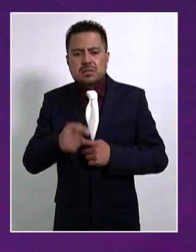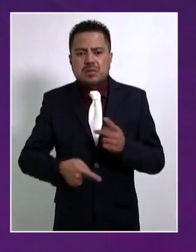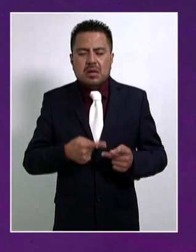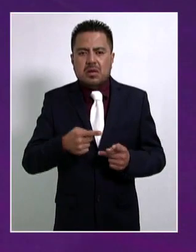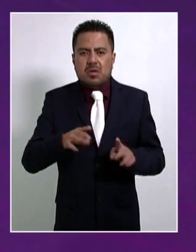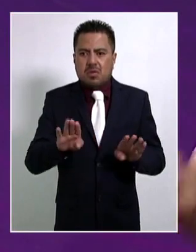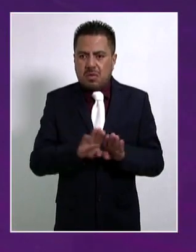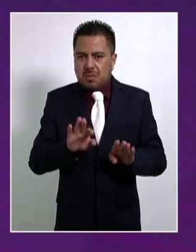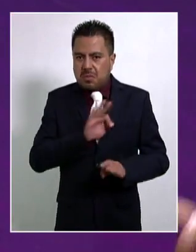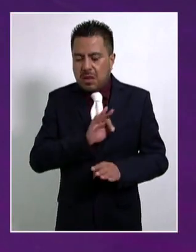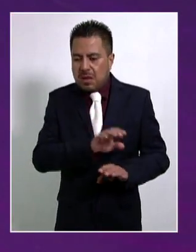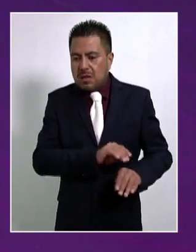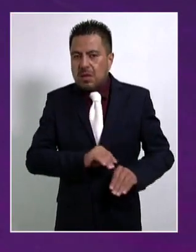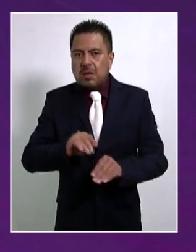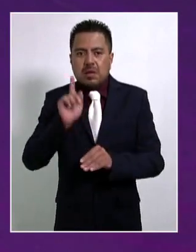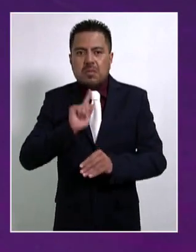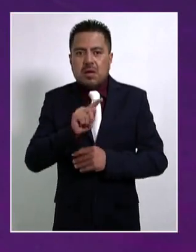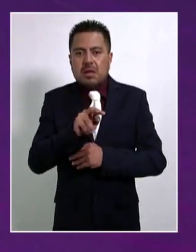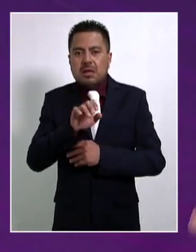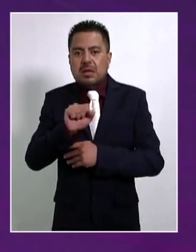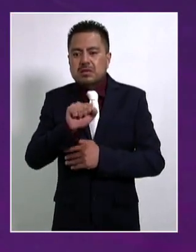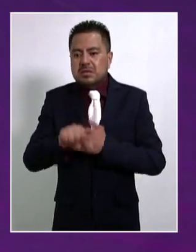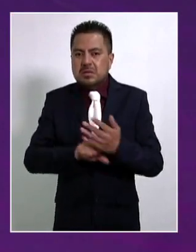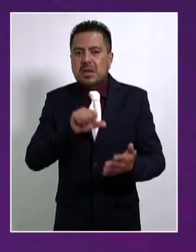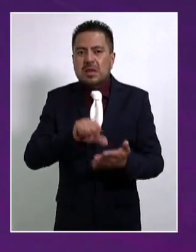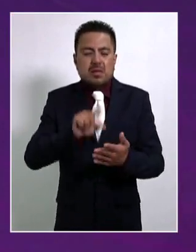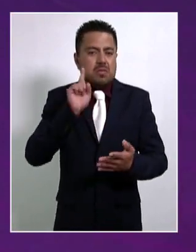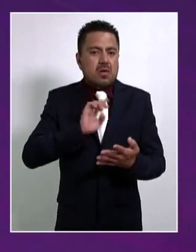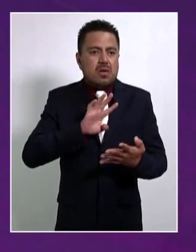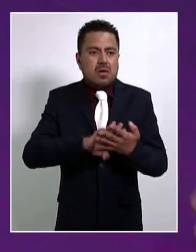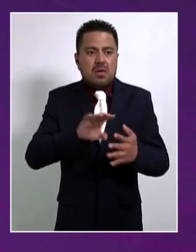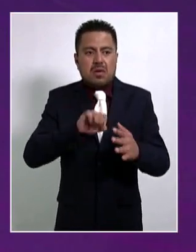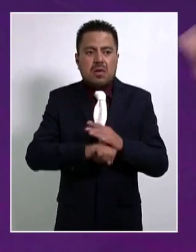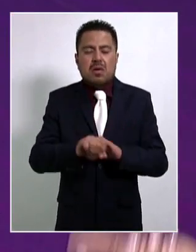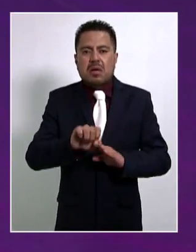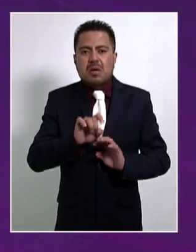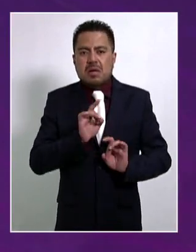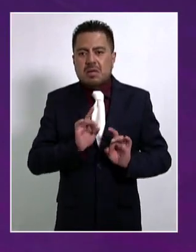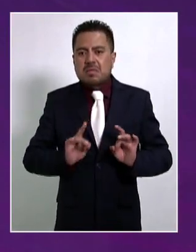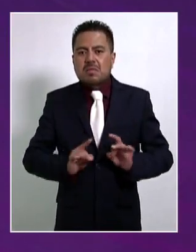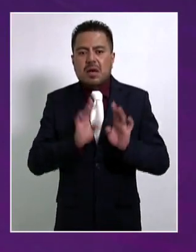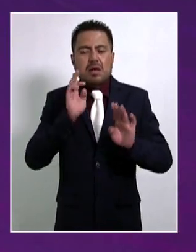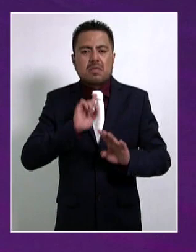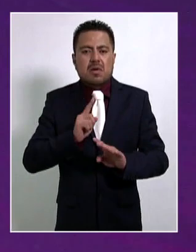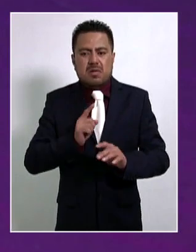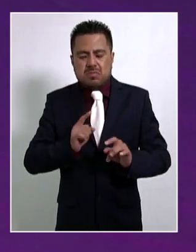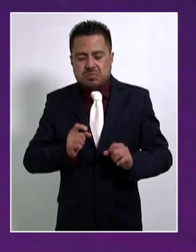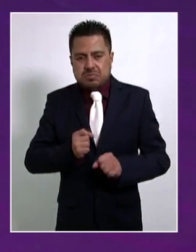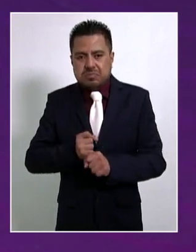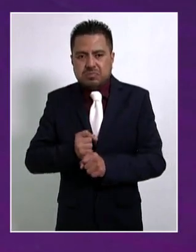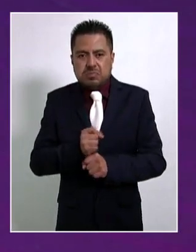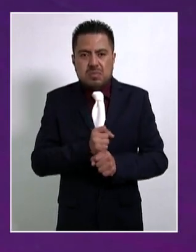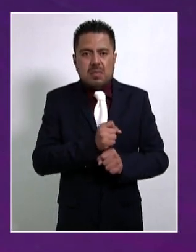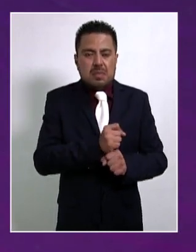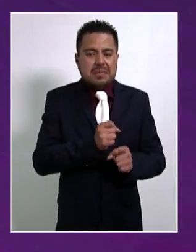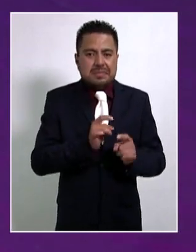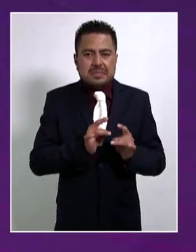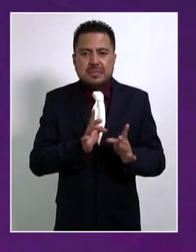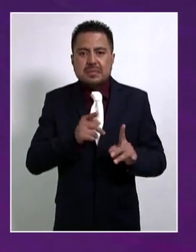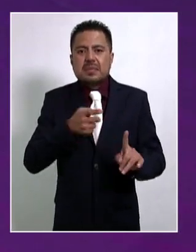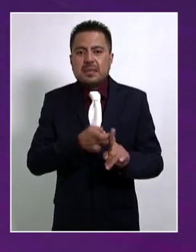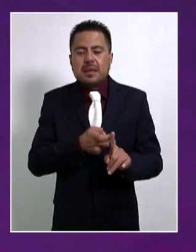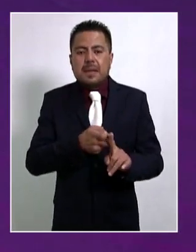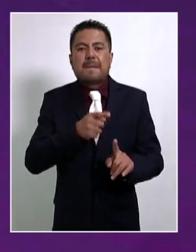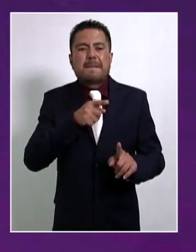es que ¿cómo voy a poner a una mujer trans en un centro femenil? Van a resultar todas las mujeres violadas, ¿no? Entonces son